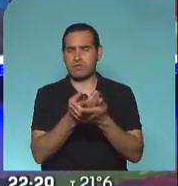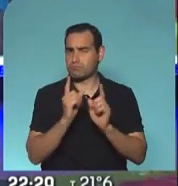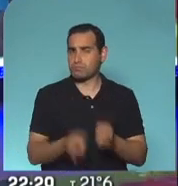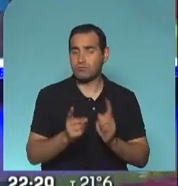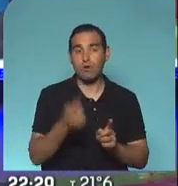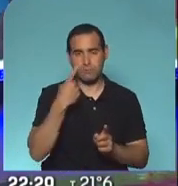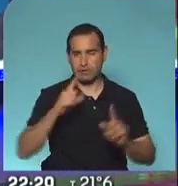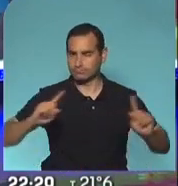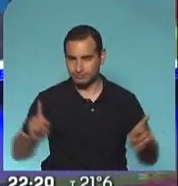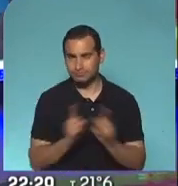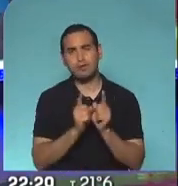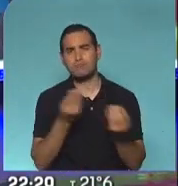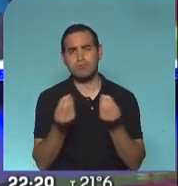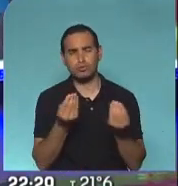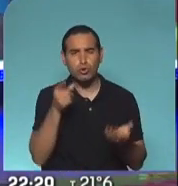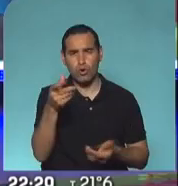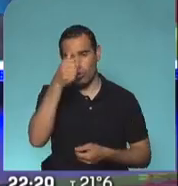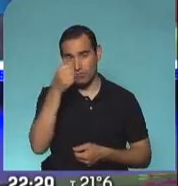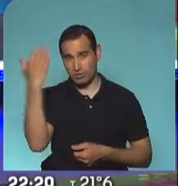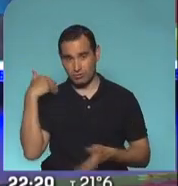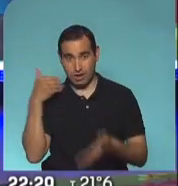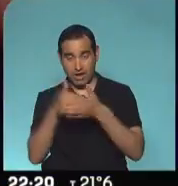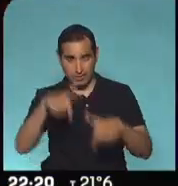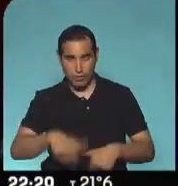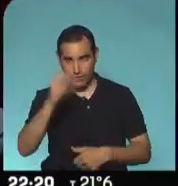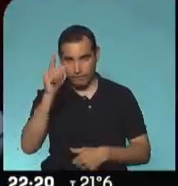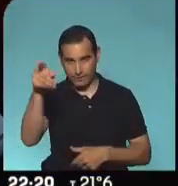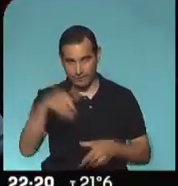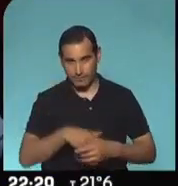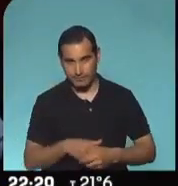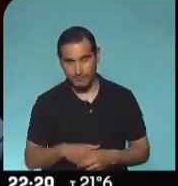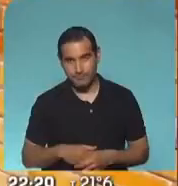es el resumen de lo que ocurrió desde el domingo en Bolivia.